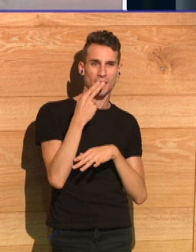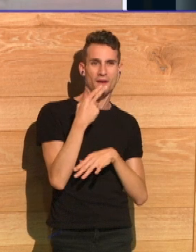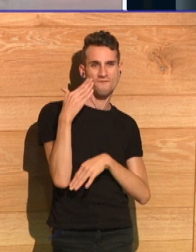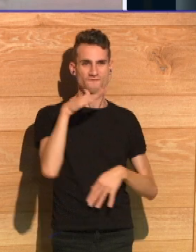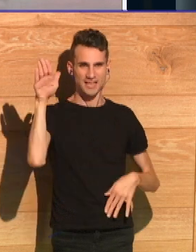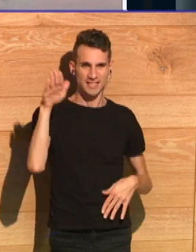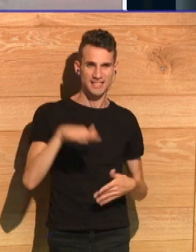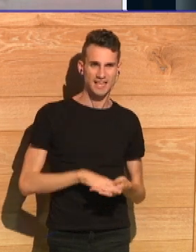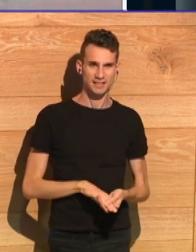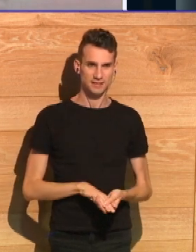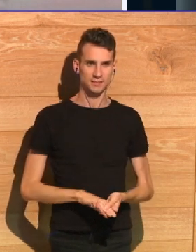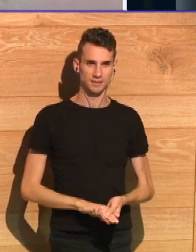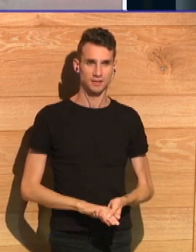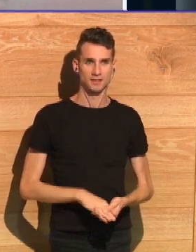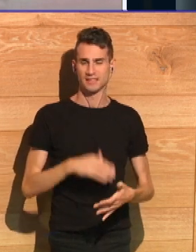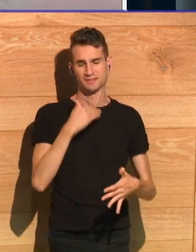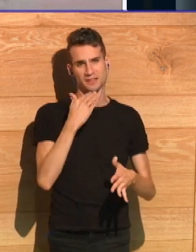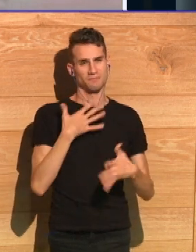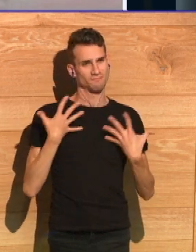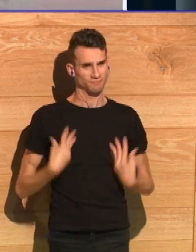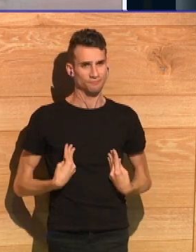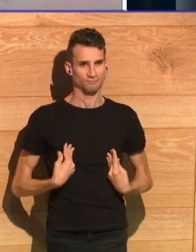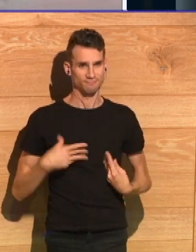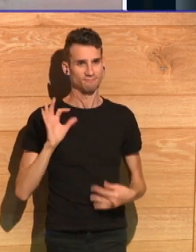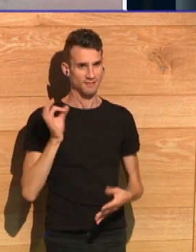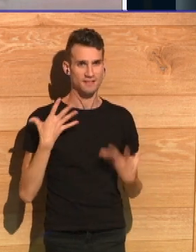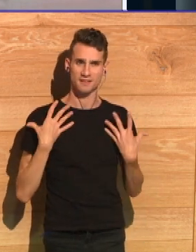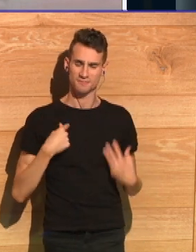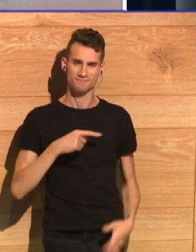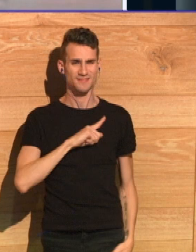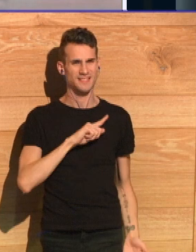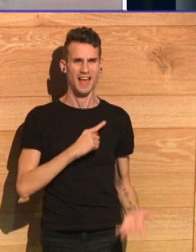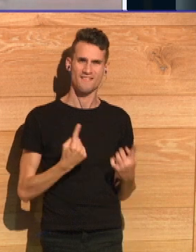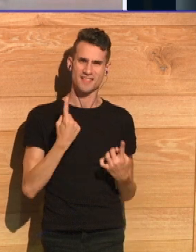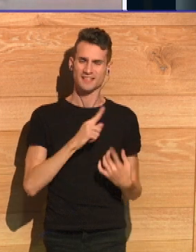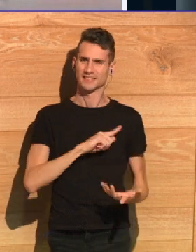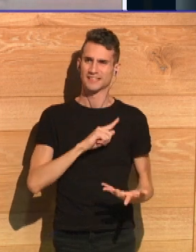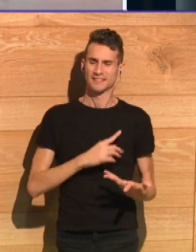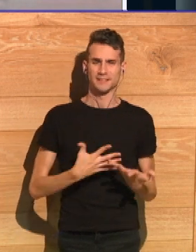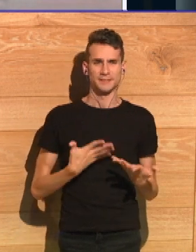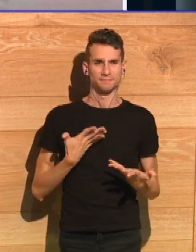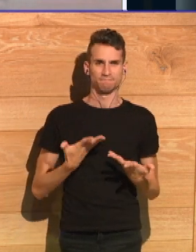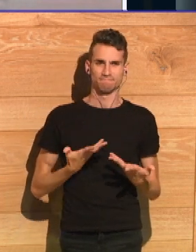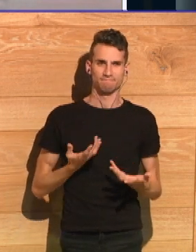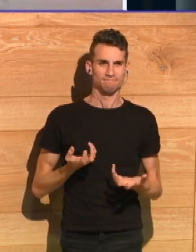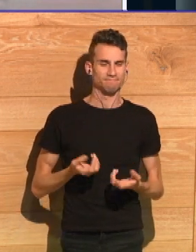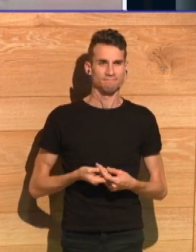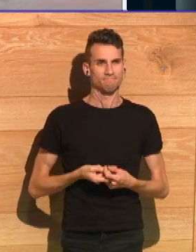sé, es muy decepcionante, la verdad. A veces me